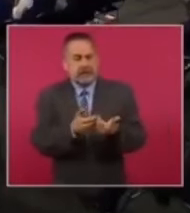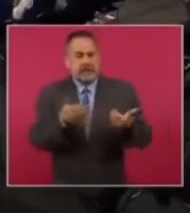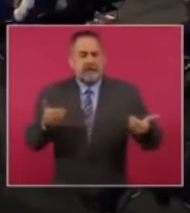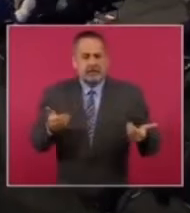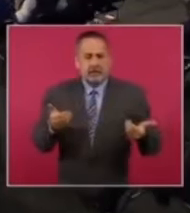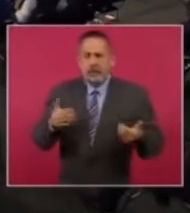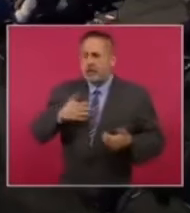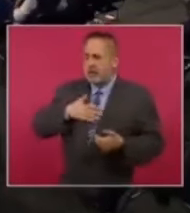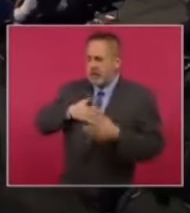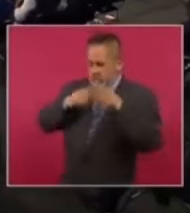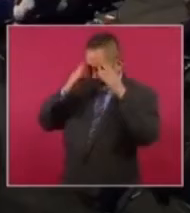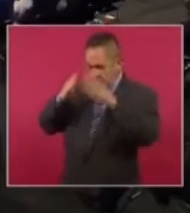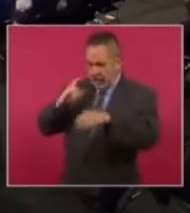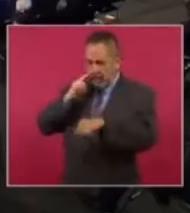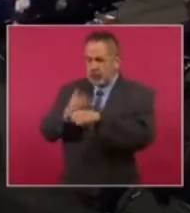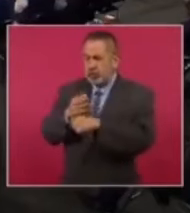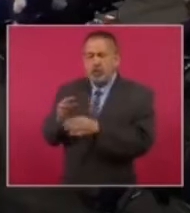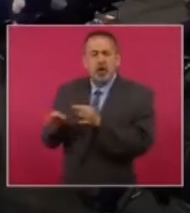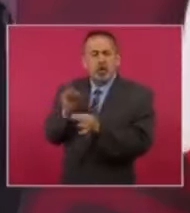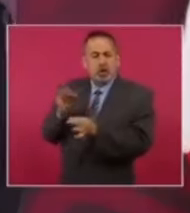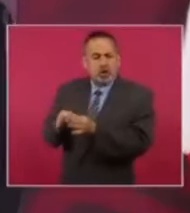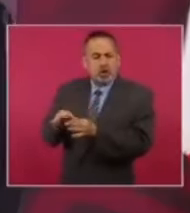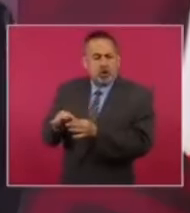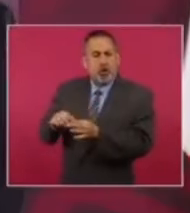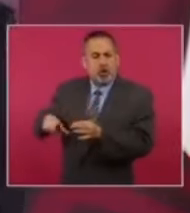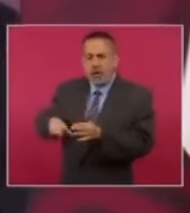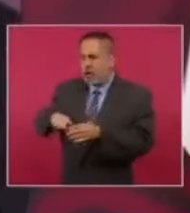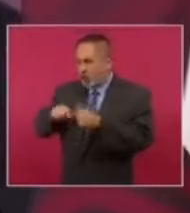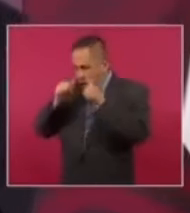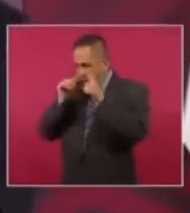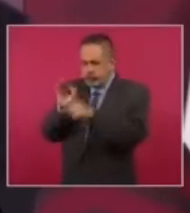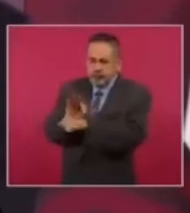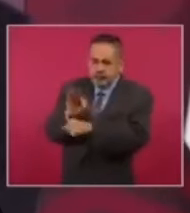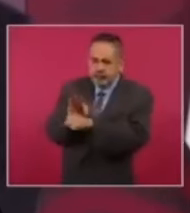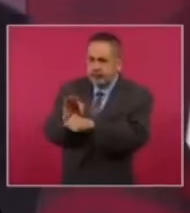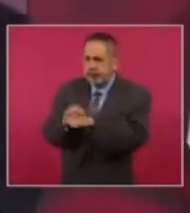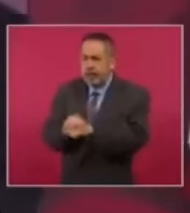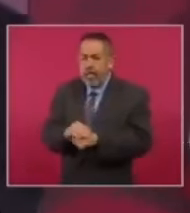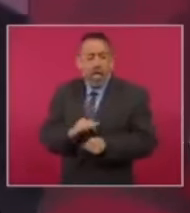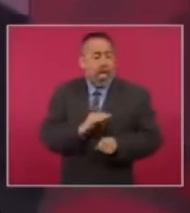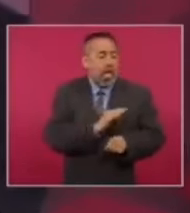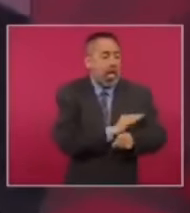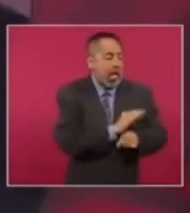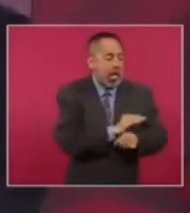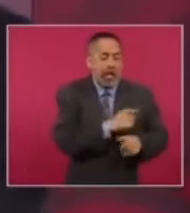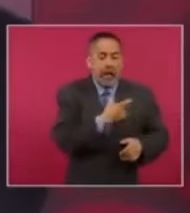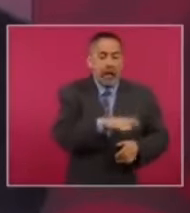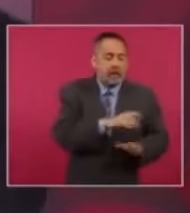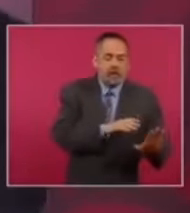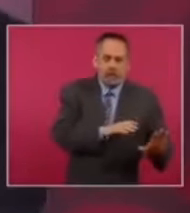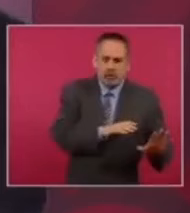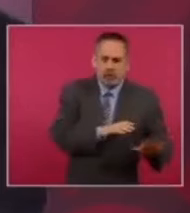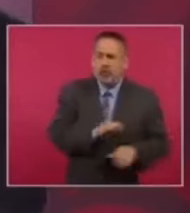responsabilidad pública de los intereses económicos